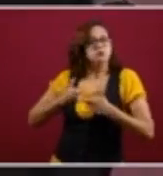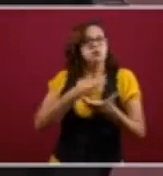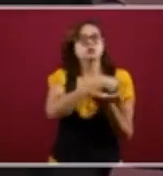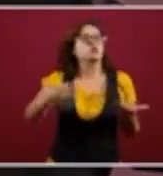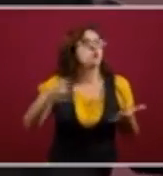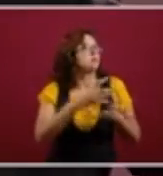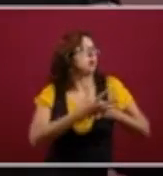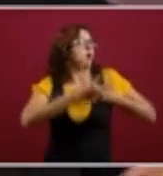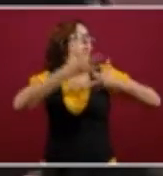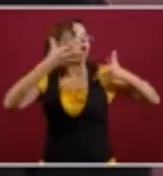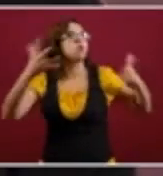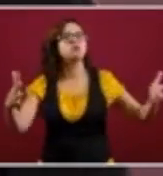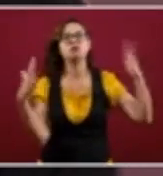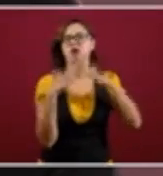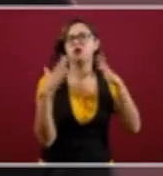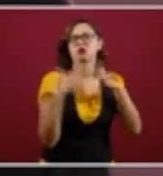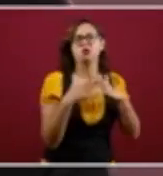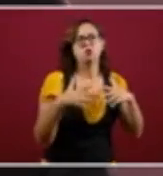comprarse una mansión,